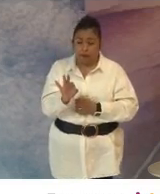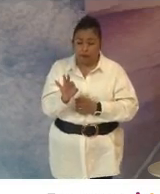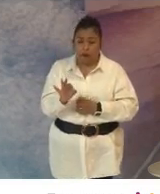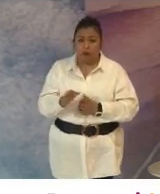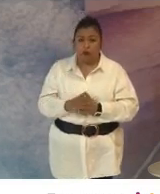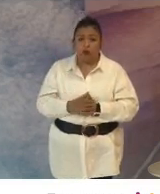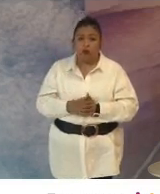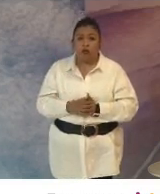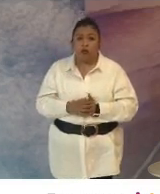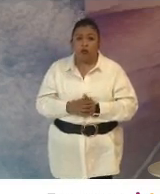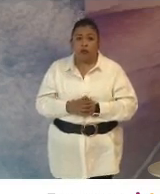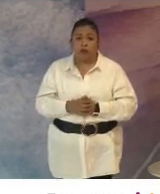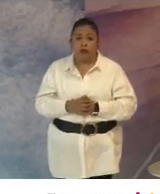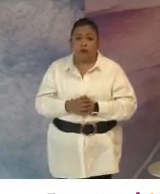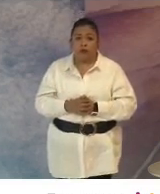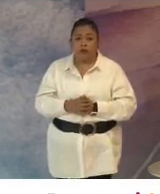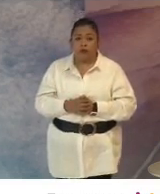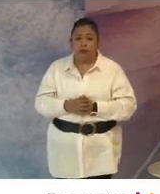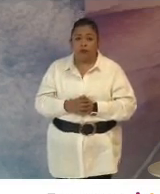de